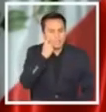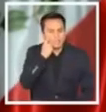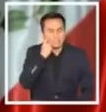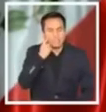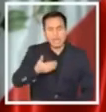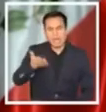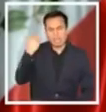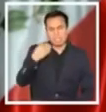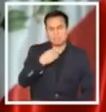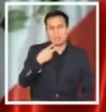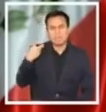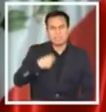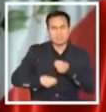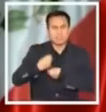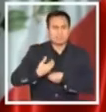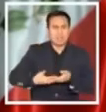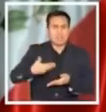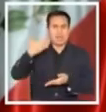hace más de 2 siglos.